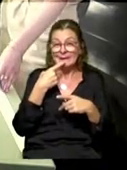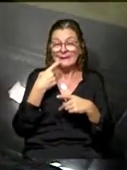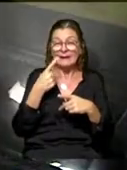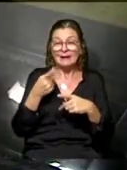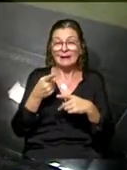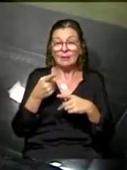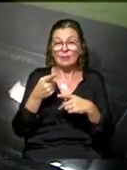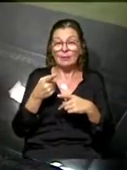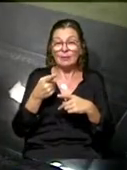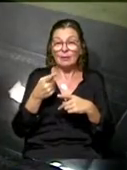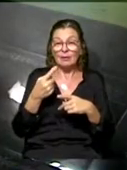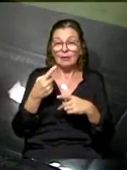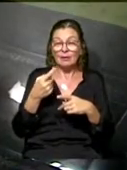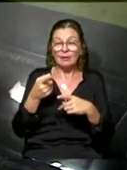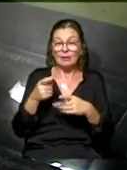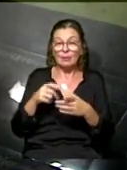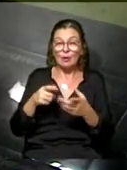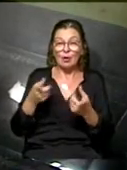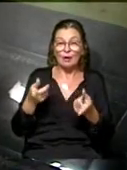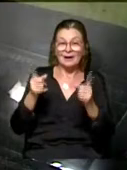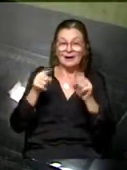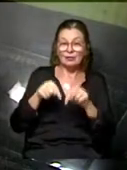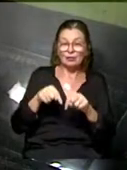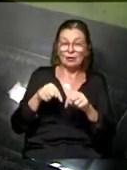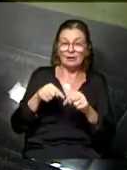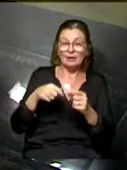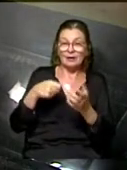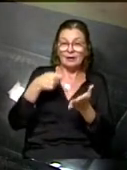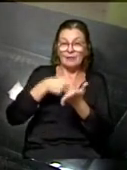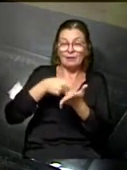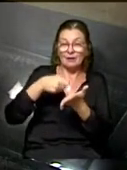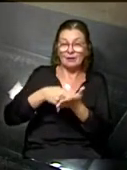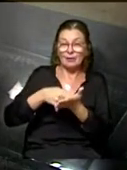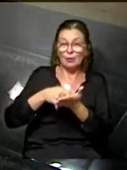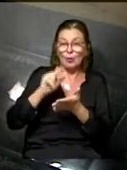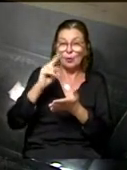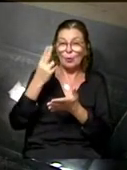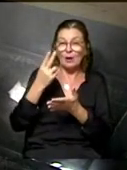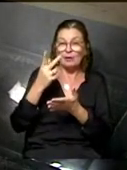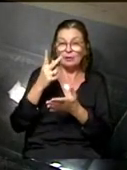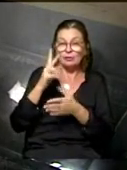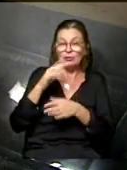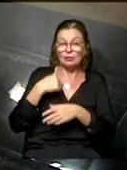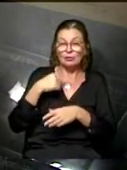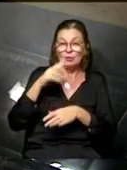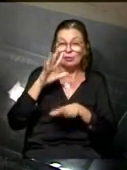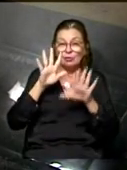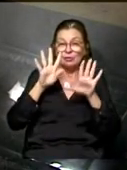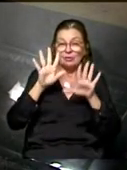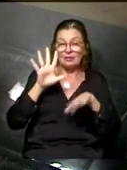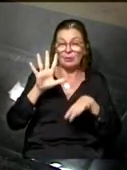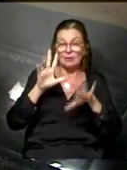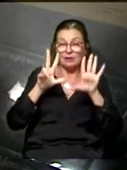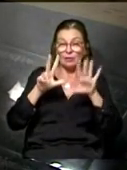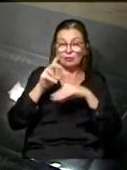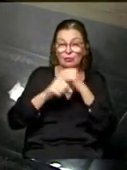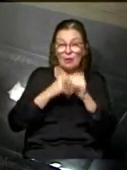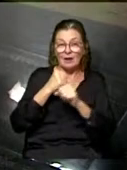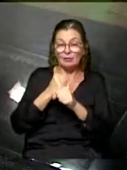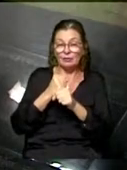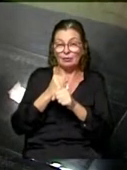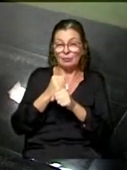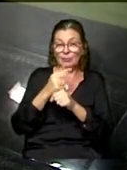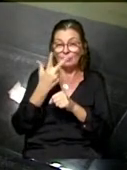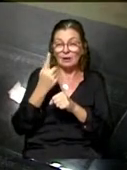Es la tasa de retorno en la inversión. El Uruguay no es viable. Yo tengo 58 años, creo que acá somos los más viejos, somos tres.